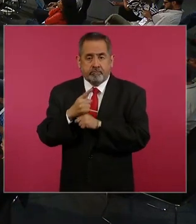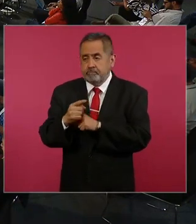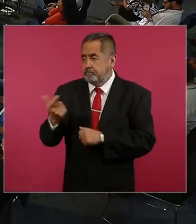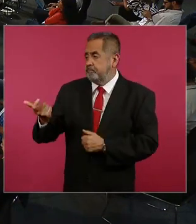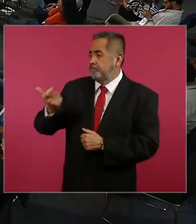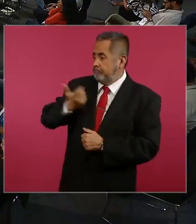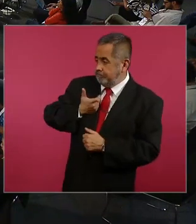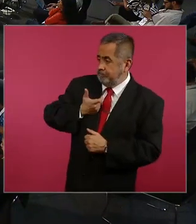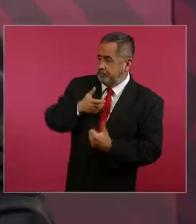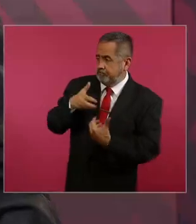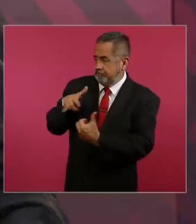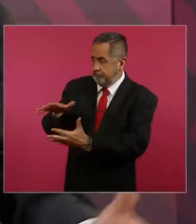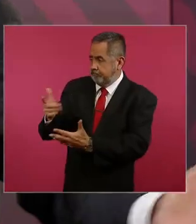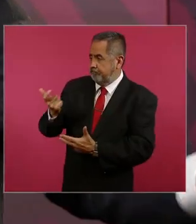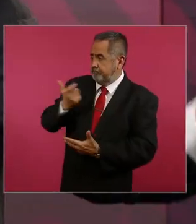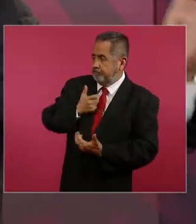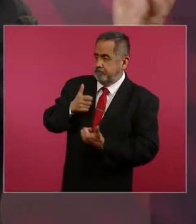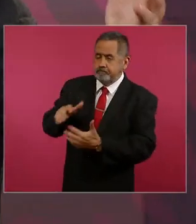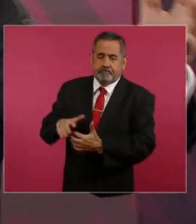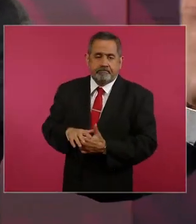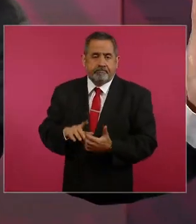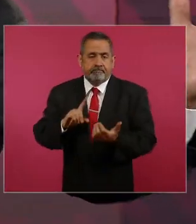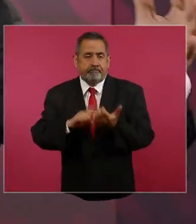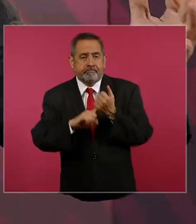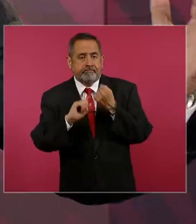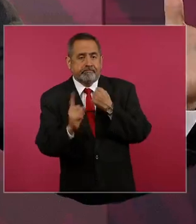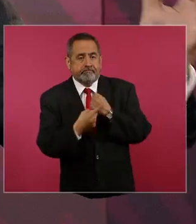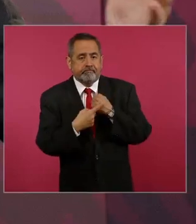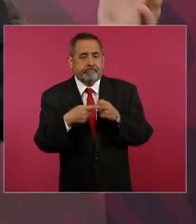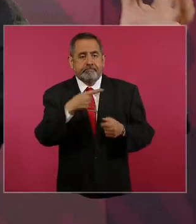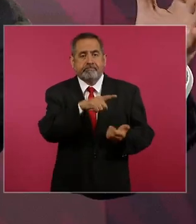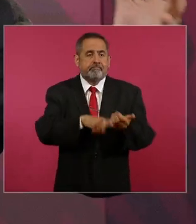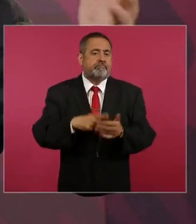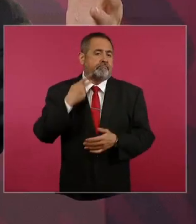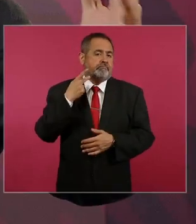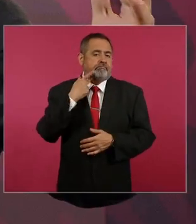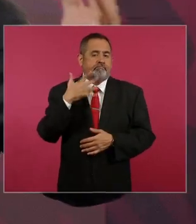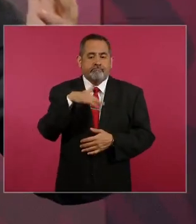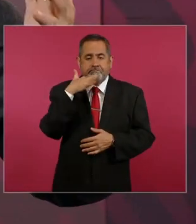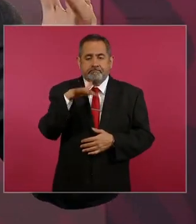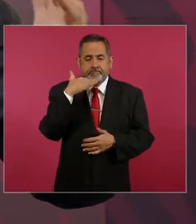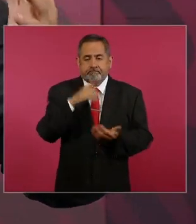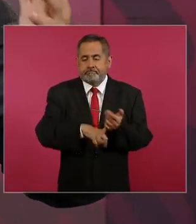y detrás políticos corruptos